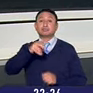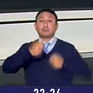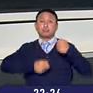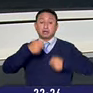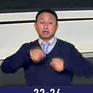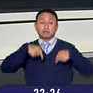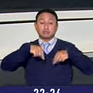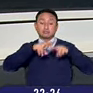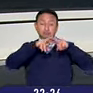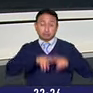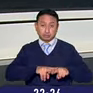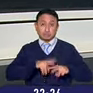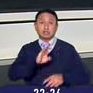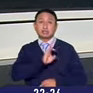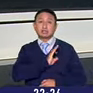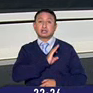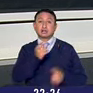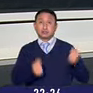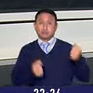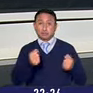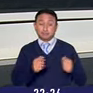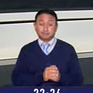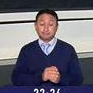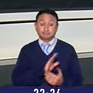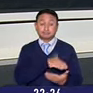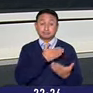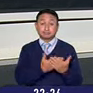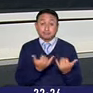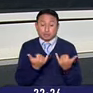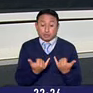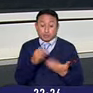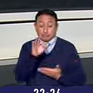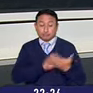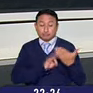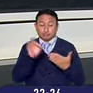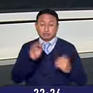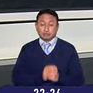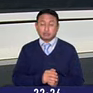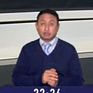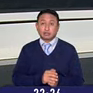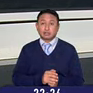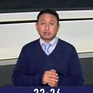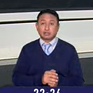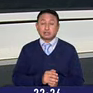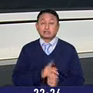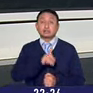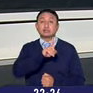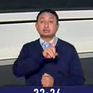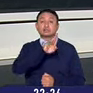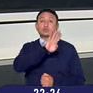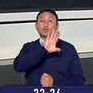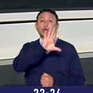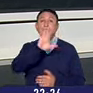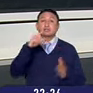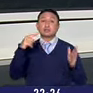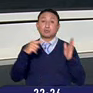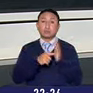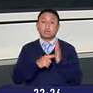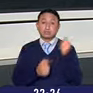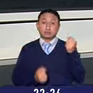para la revisión técnica vehicular. Hasta la fecha han aprobado este proceso más de 145